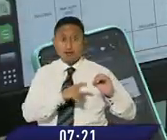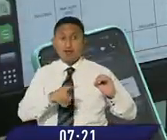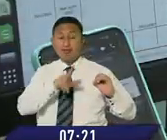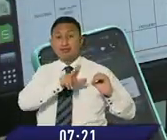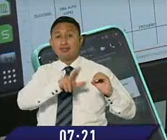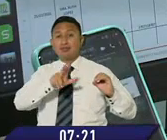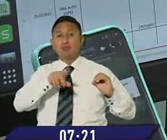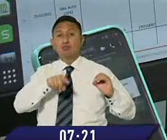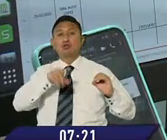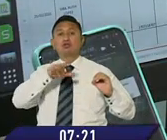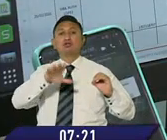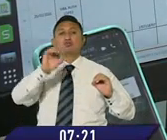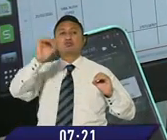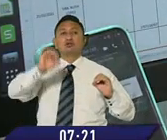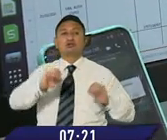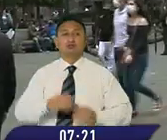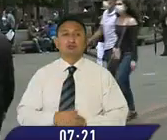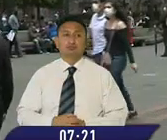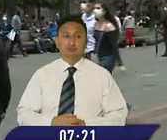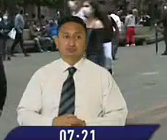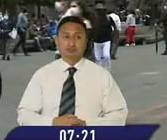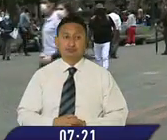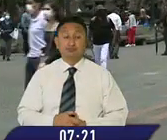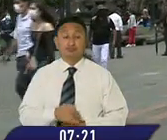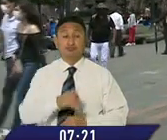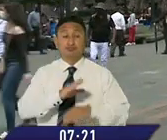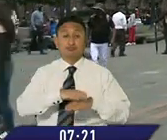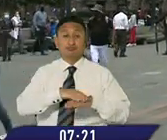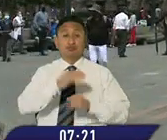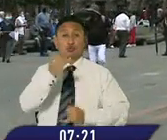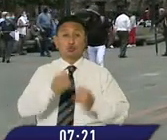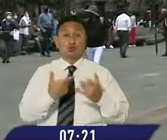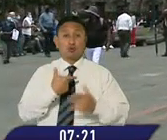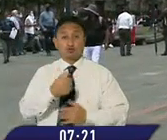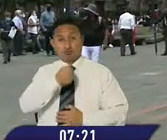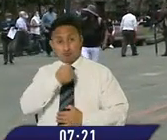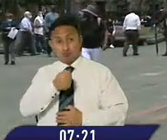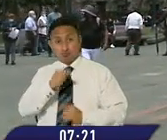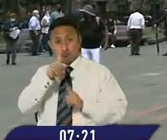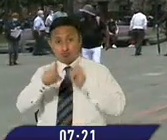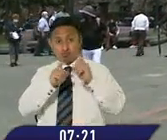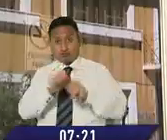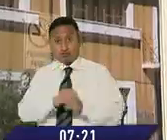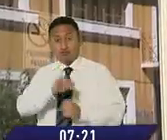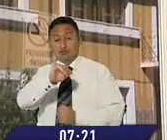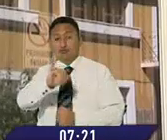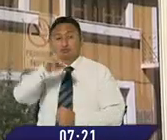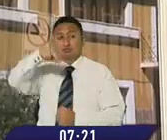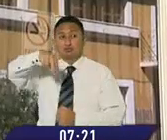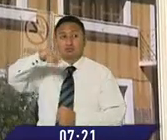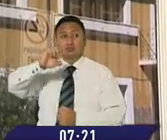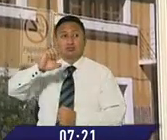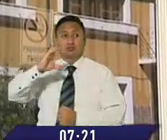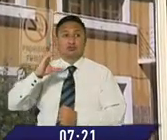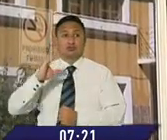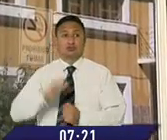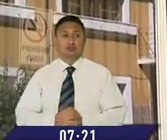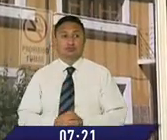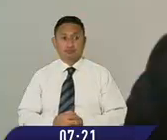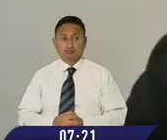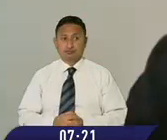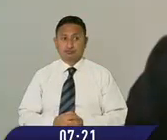al 33,5%. Esto de acuerdo a la última encuesta del Instituto Nacional de Estadísticas y Censos,